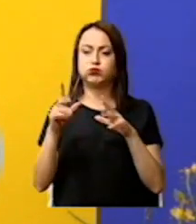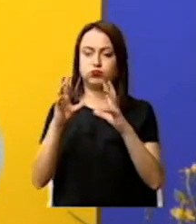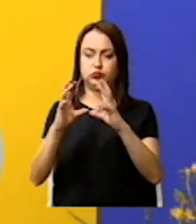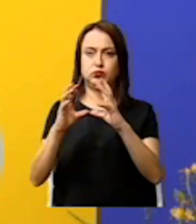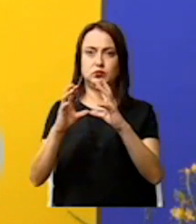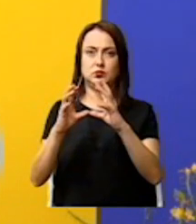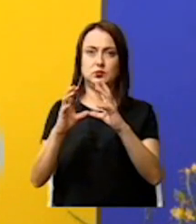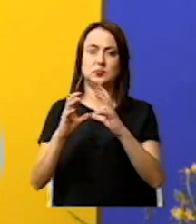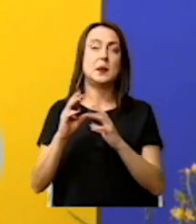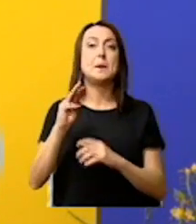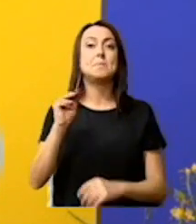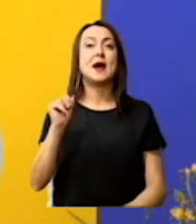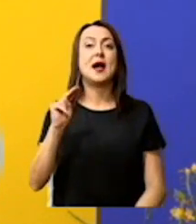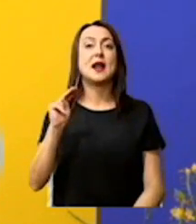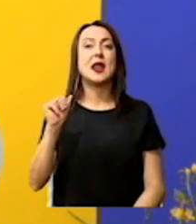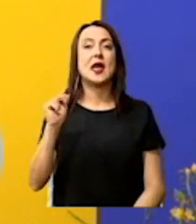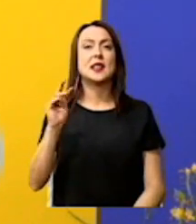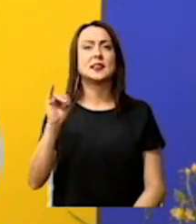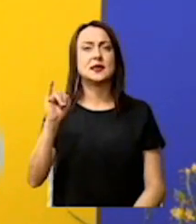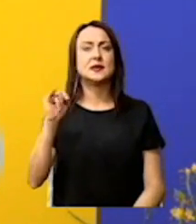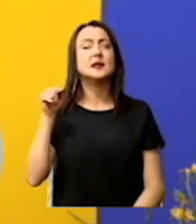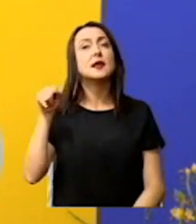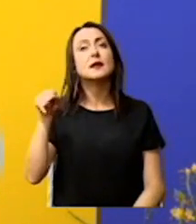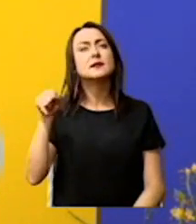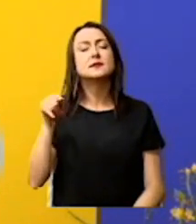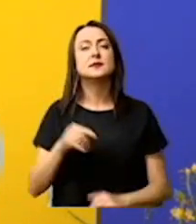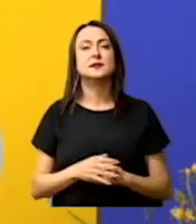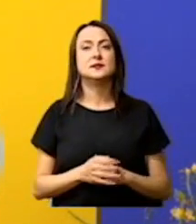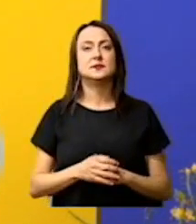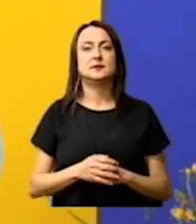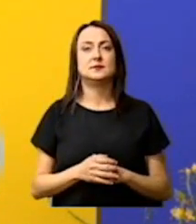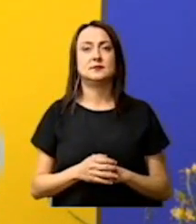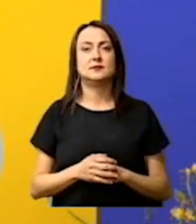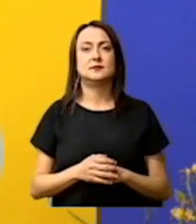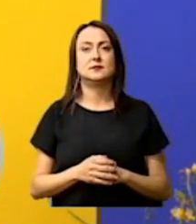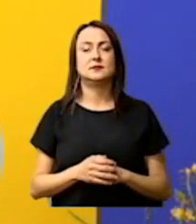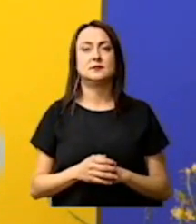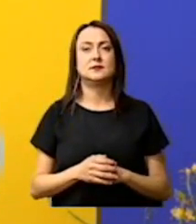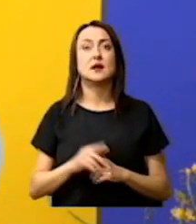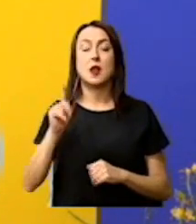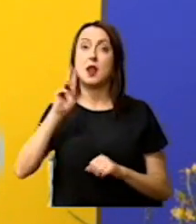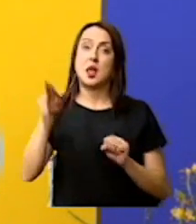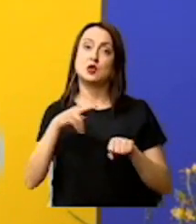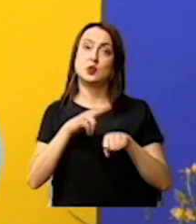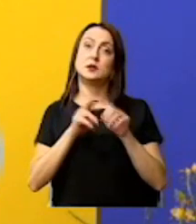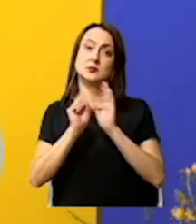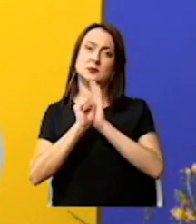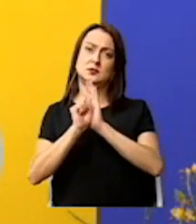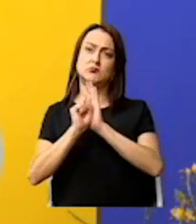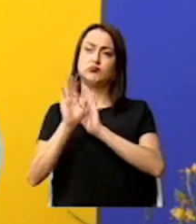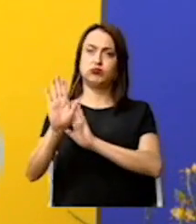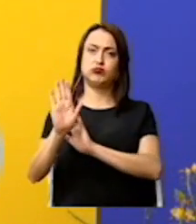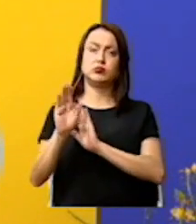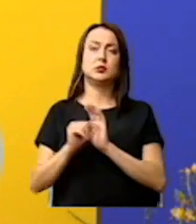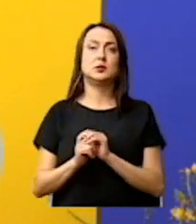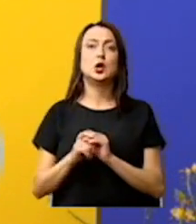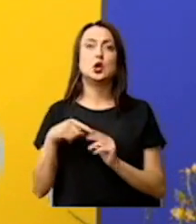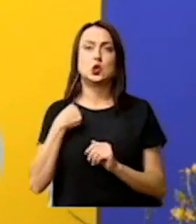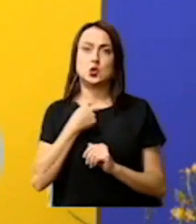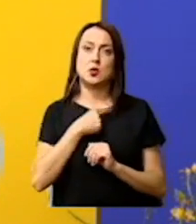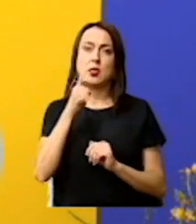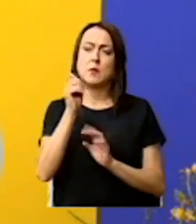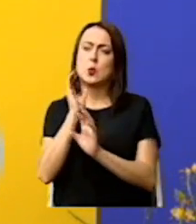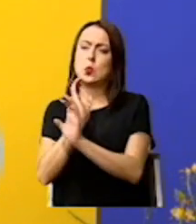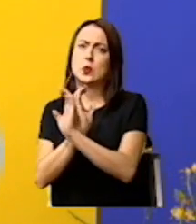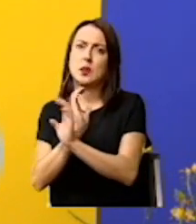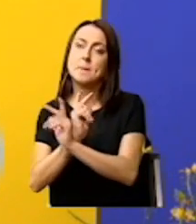un manatí, que de paso el manatí es un emblema nacional, ¿verdad? Y debemos conservarlo